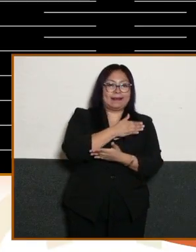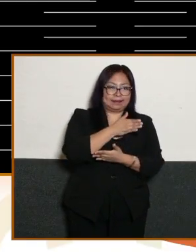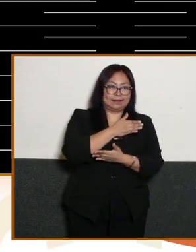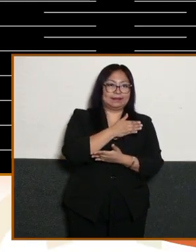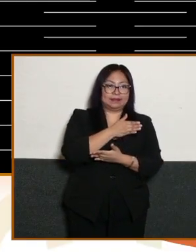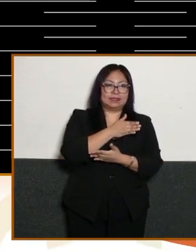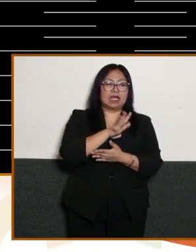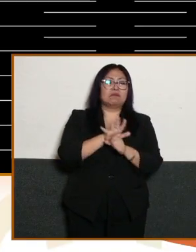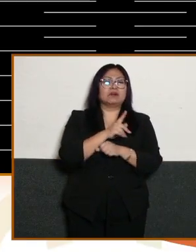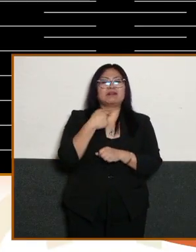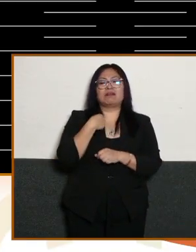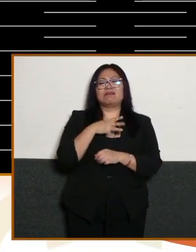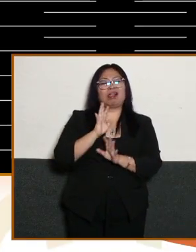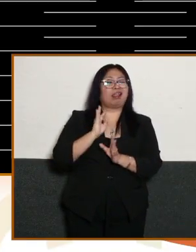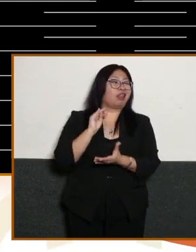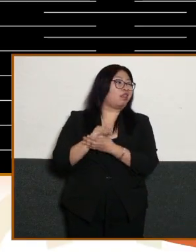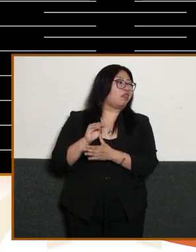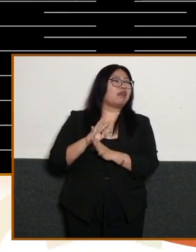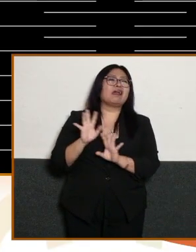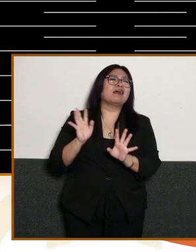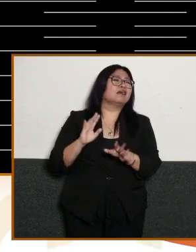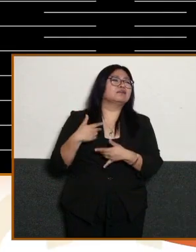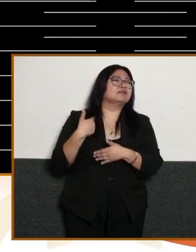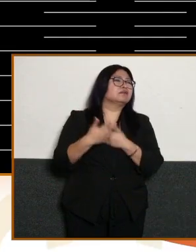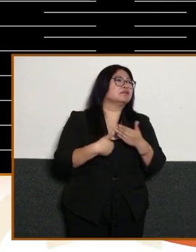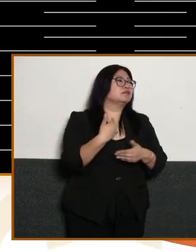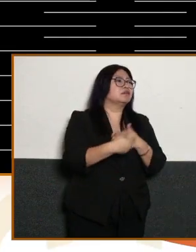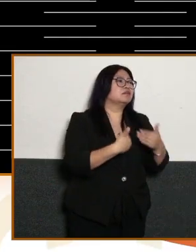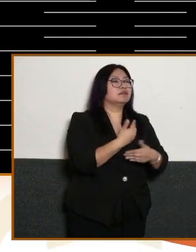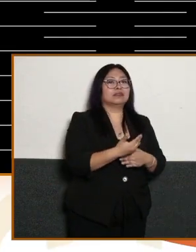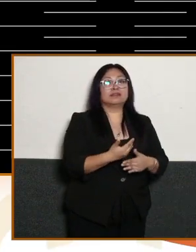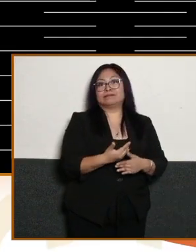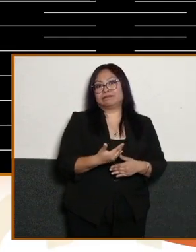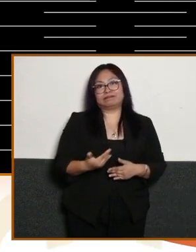si lo ignoramos y no creo que pase, bueno.